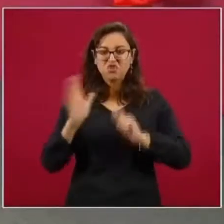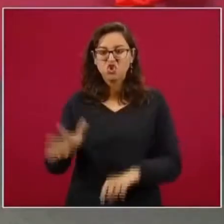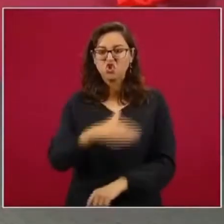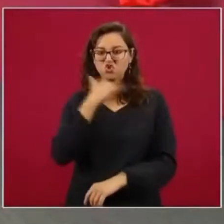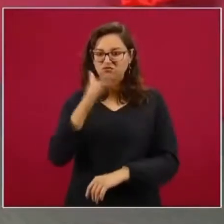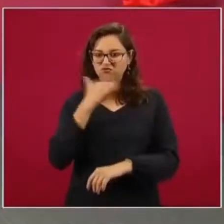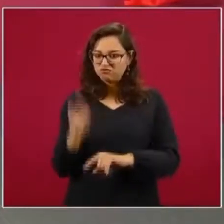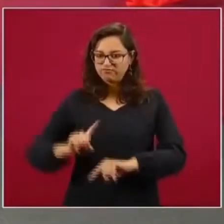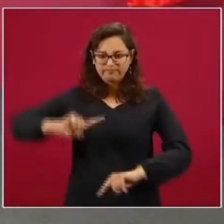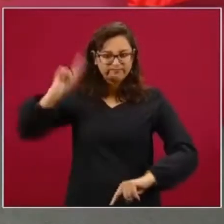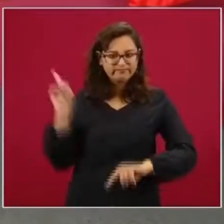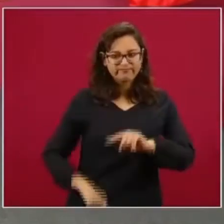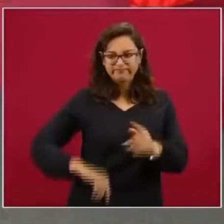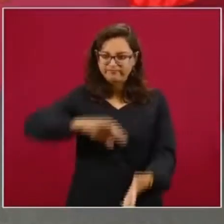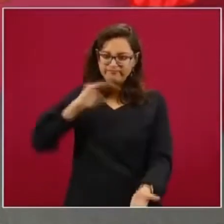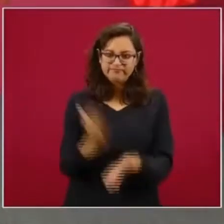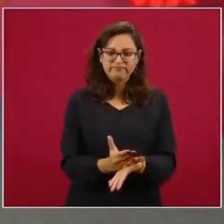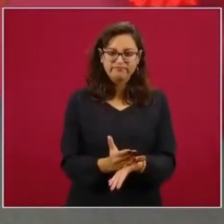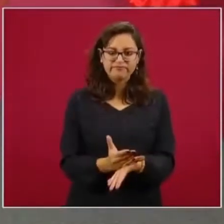corrupción.